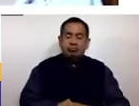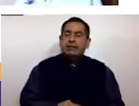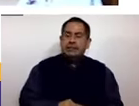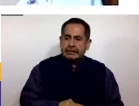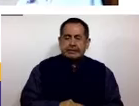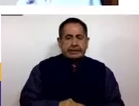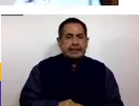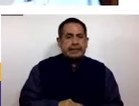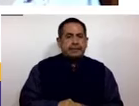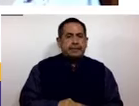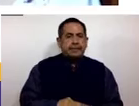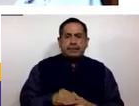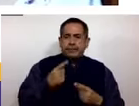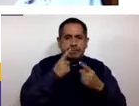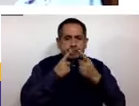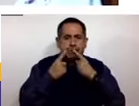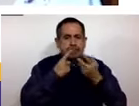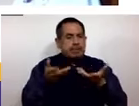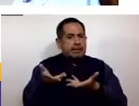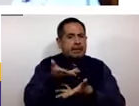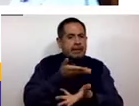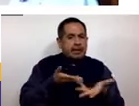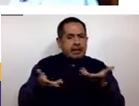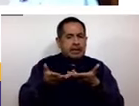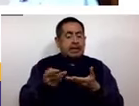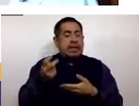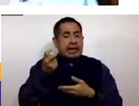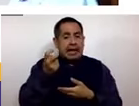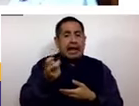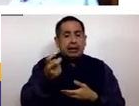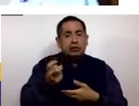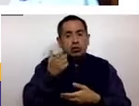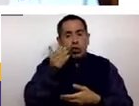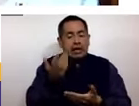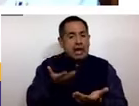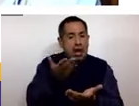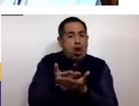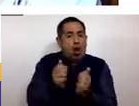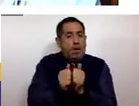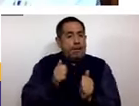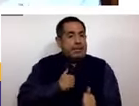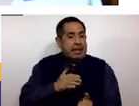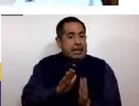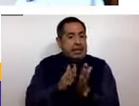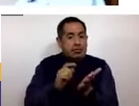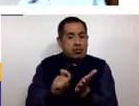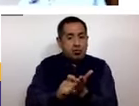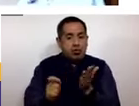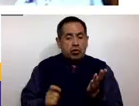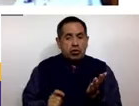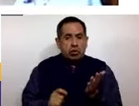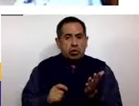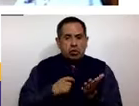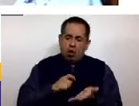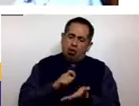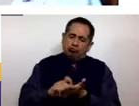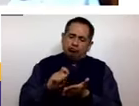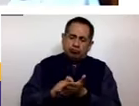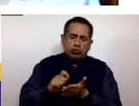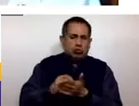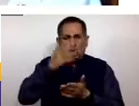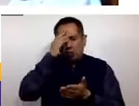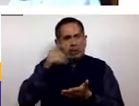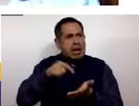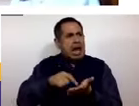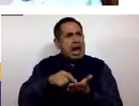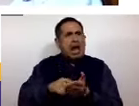la conversación es lo que yo quería plantear con mi libro. Yo escribí este libro sin saber todavía si iba a tener